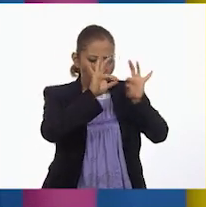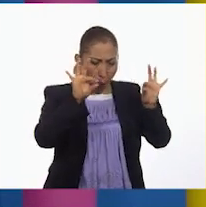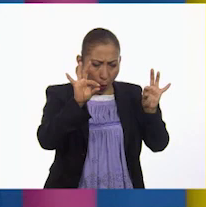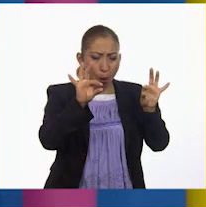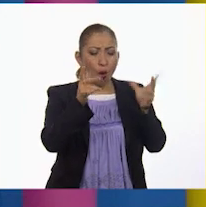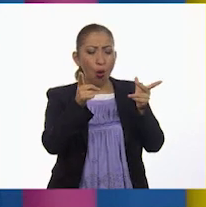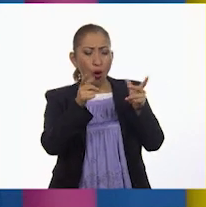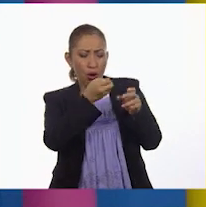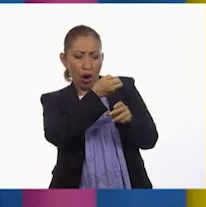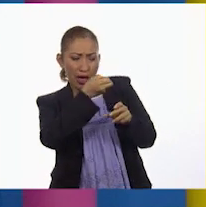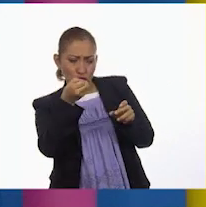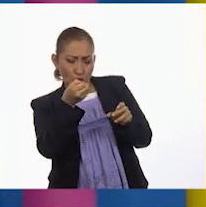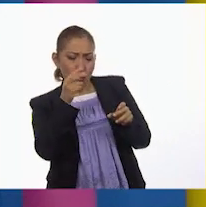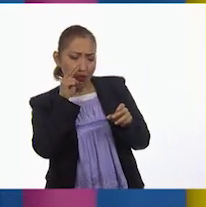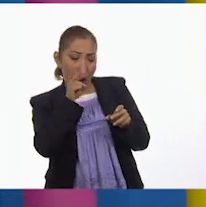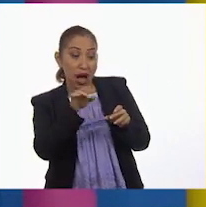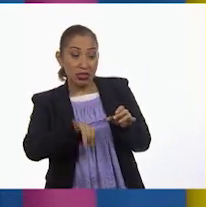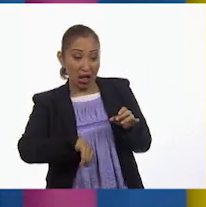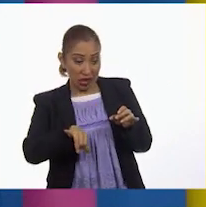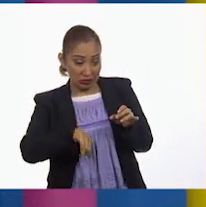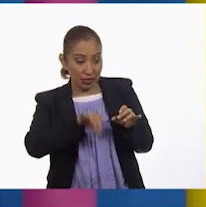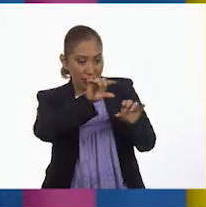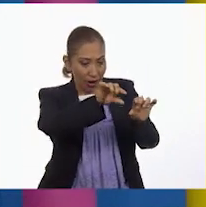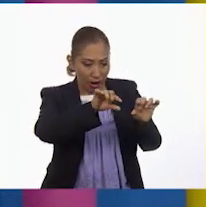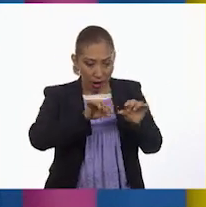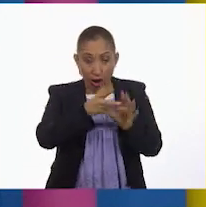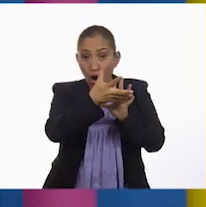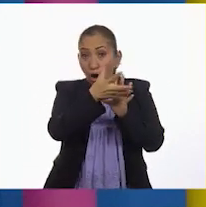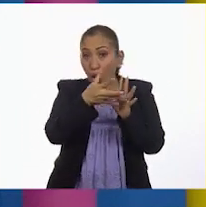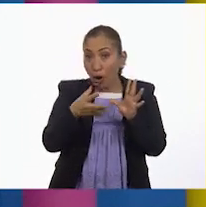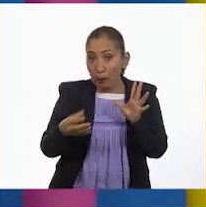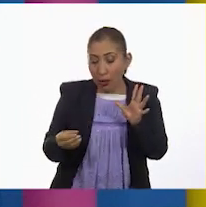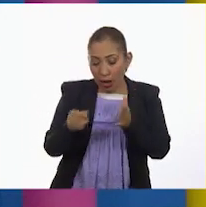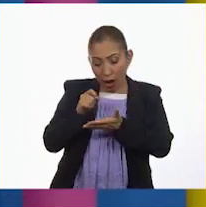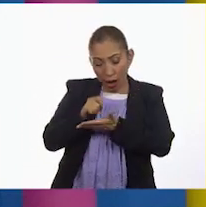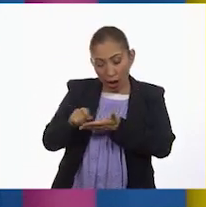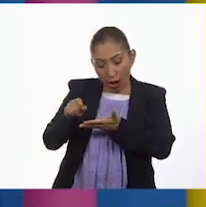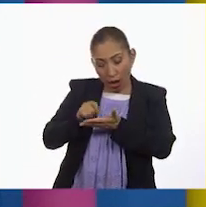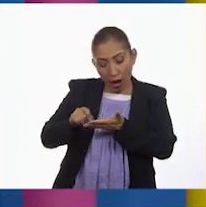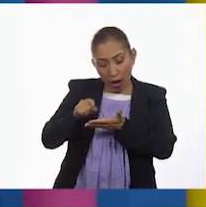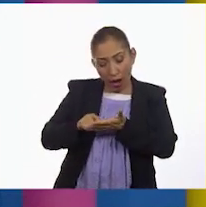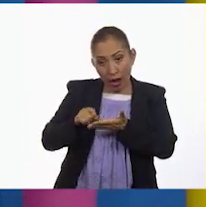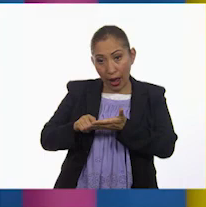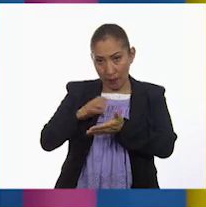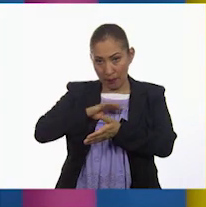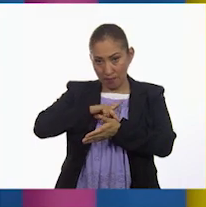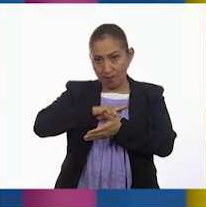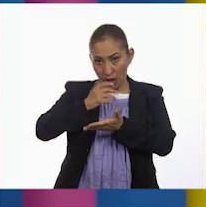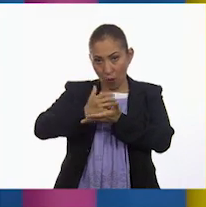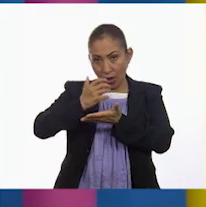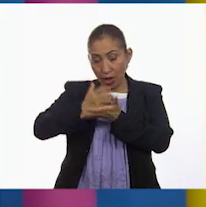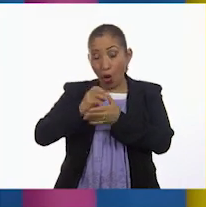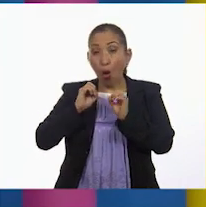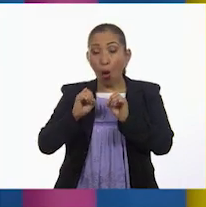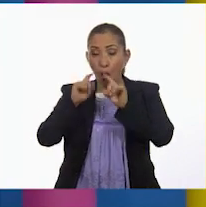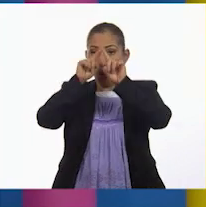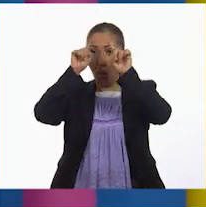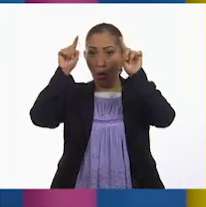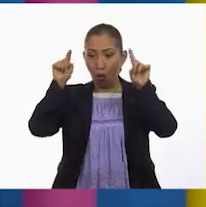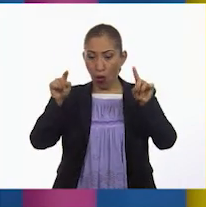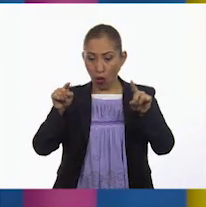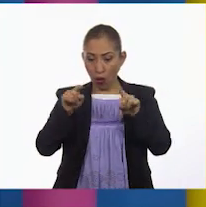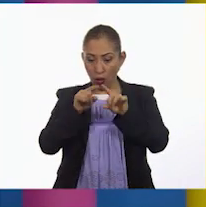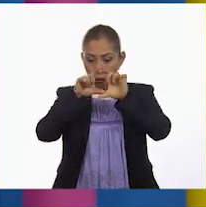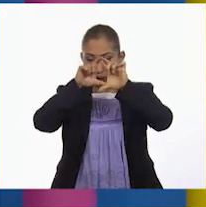o aquellas oraciones que yo creo que son las que me son más útiles y ponerlas en mi cuaderno o en una serie de